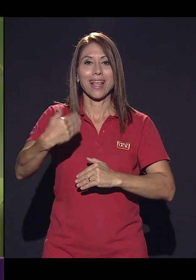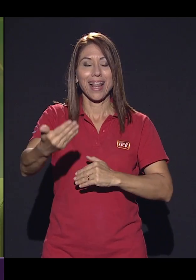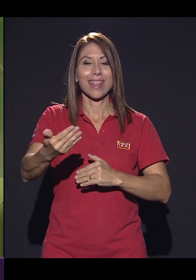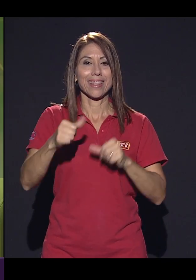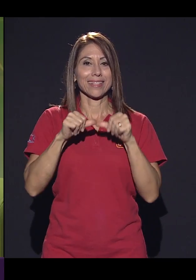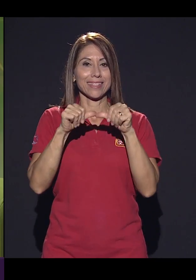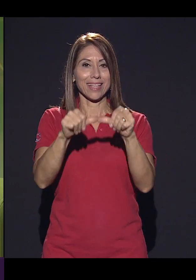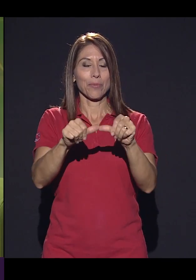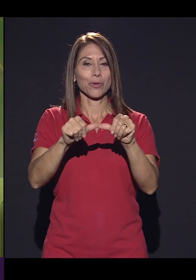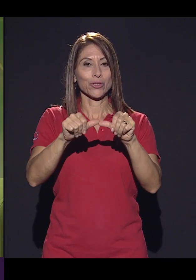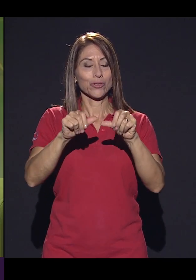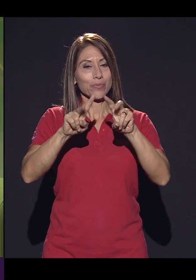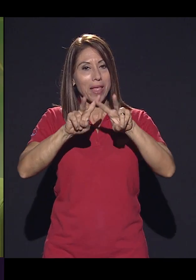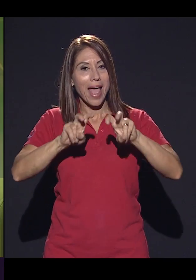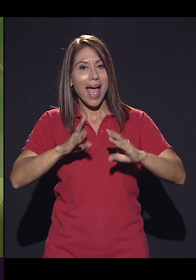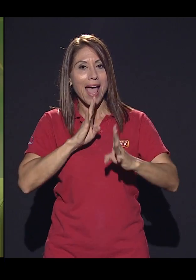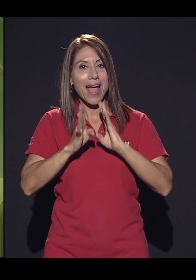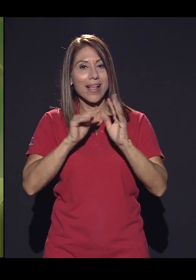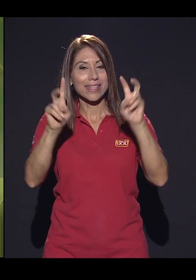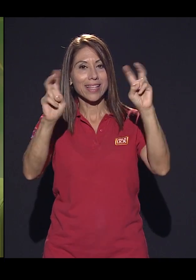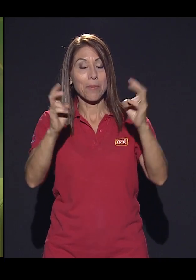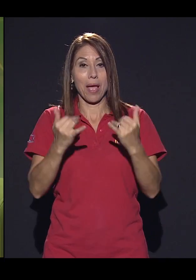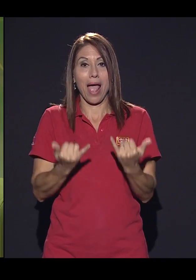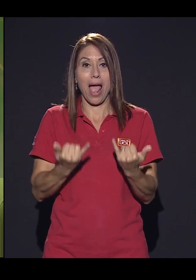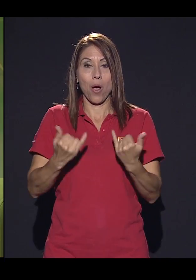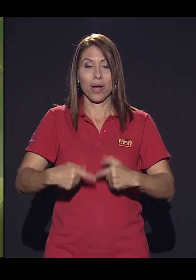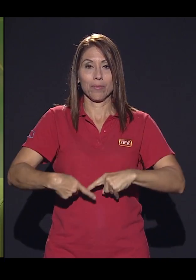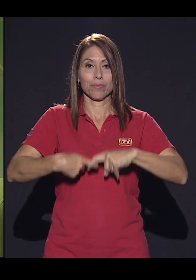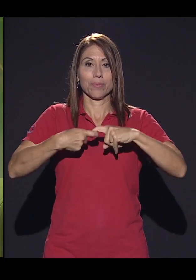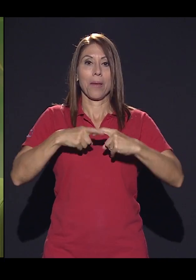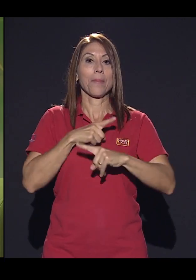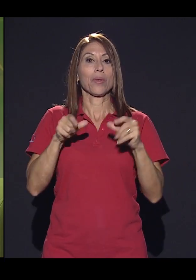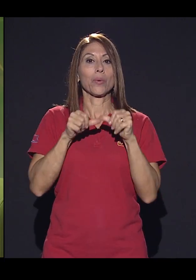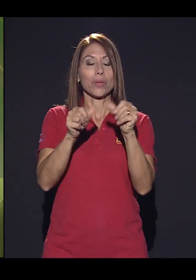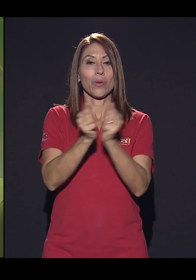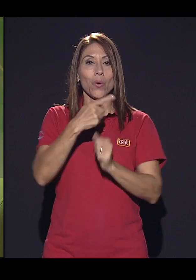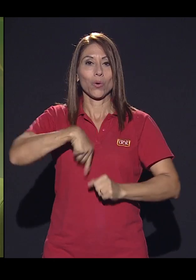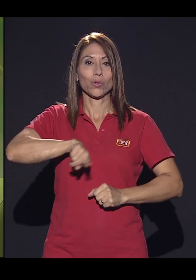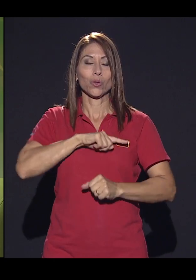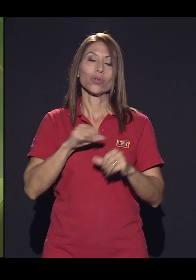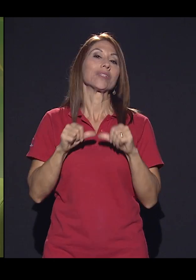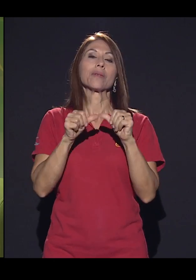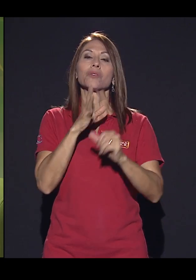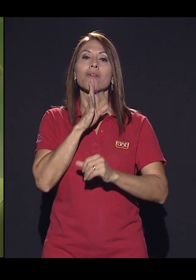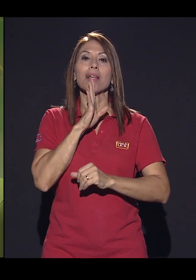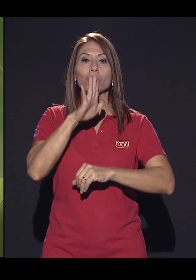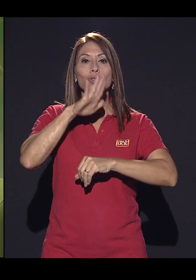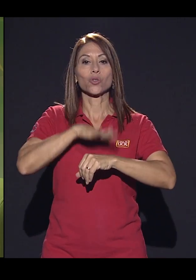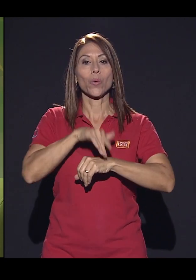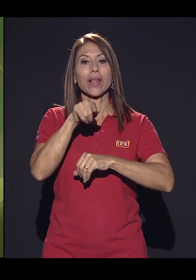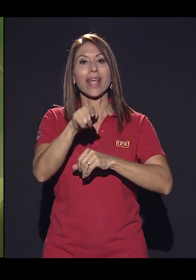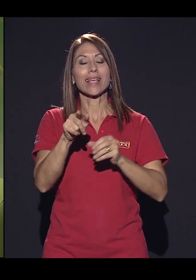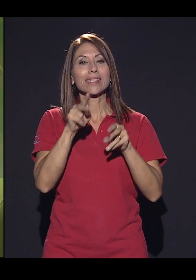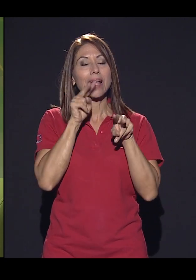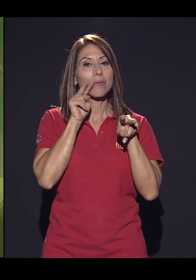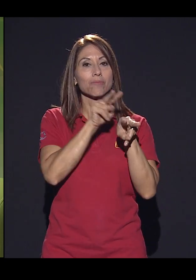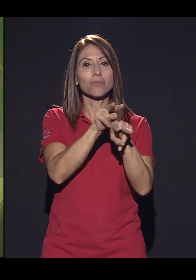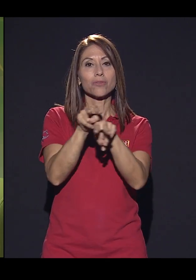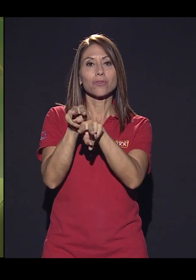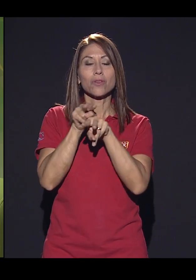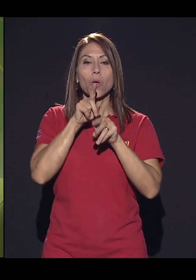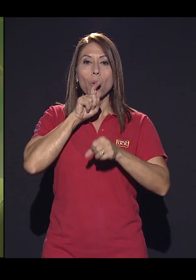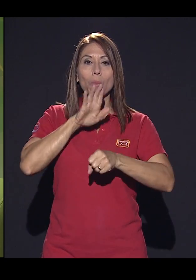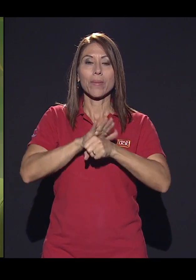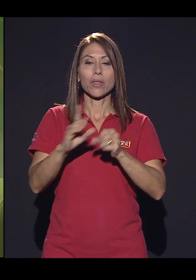y más adelante seguiremos analizando este tema. Por ahora vamos a una pausa, pero quédese con nosotros porque seguiremos hablando sobre este mecanismo